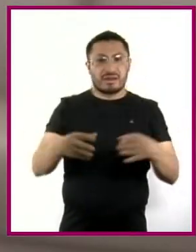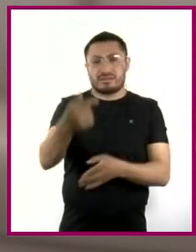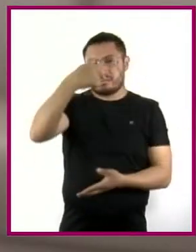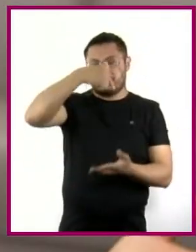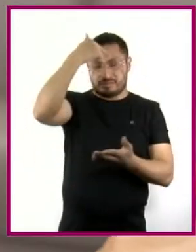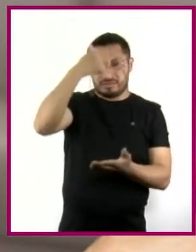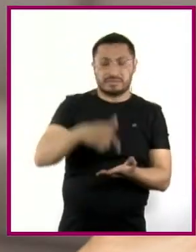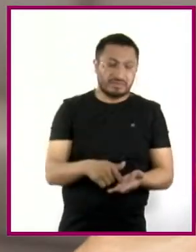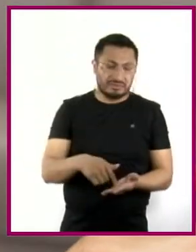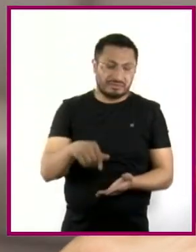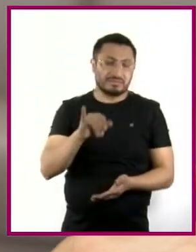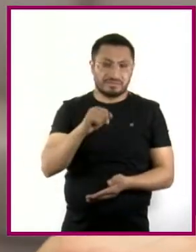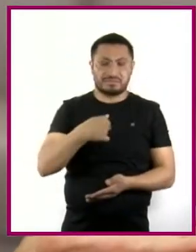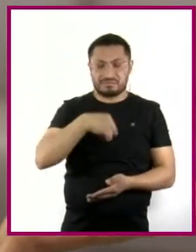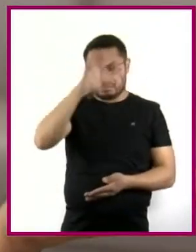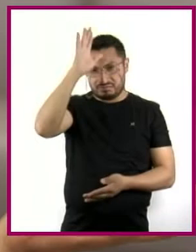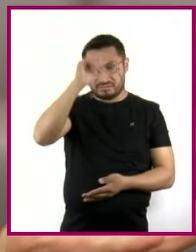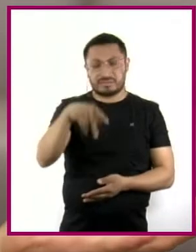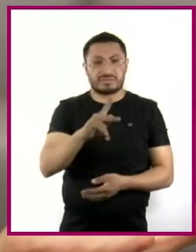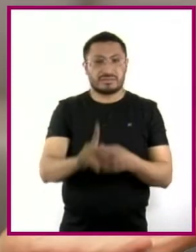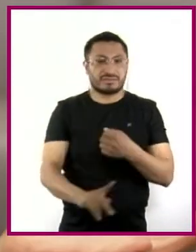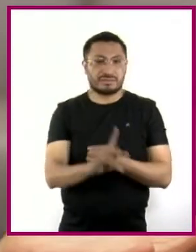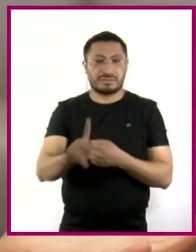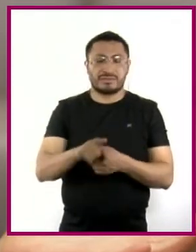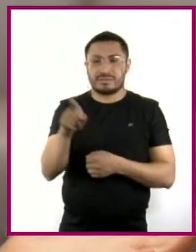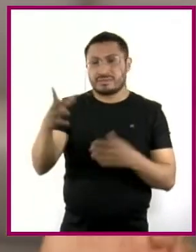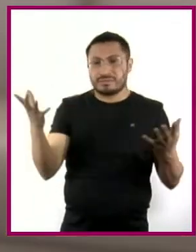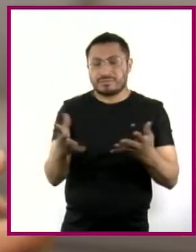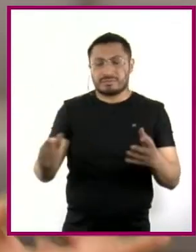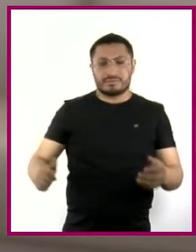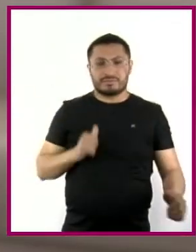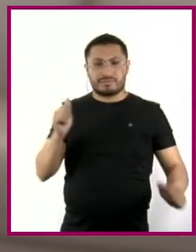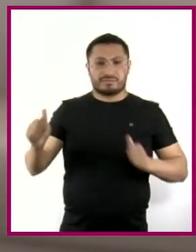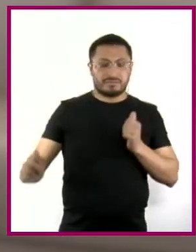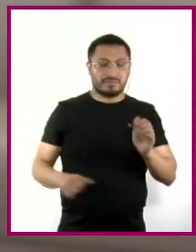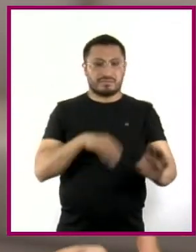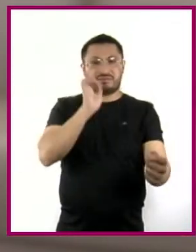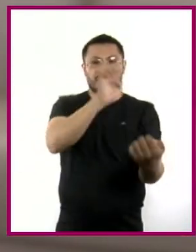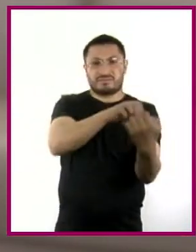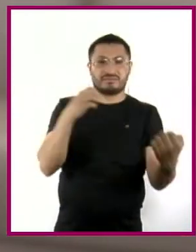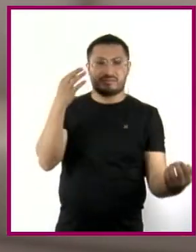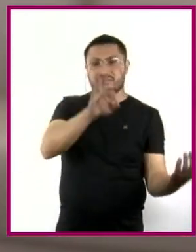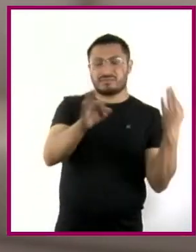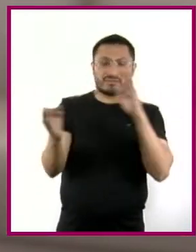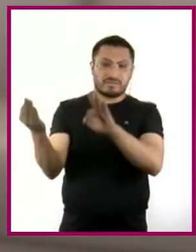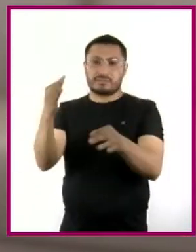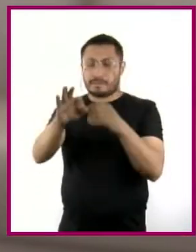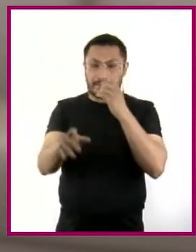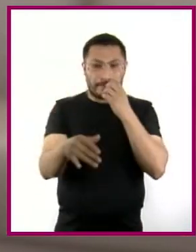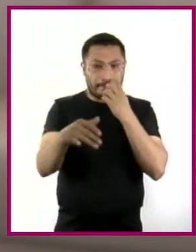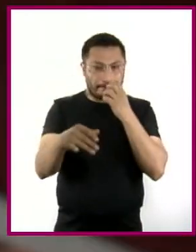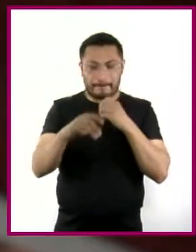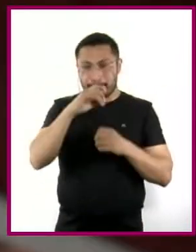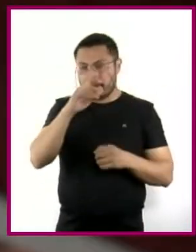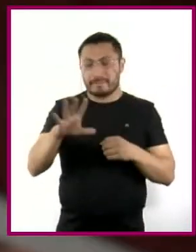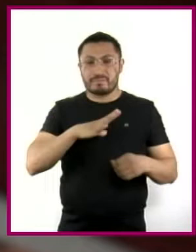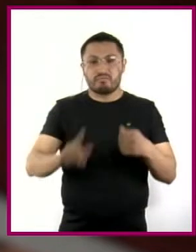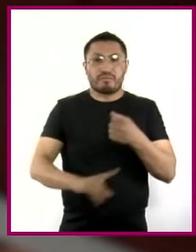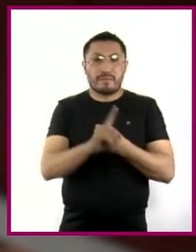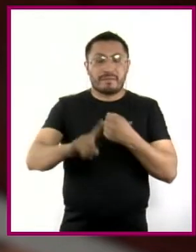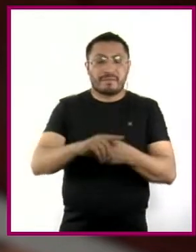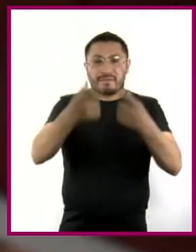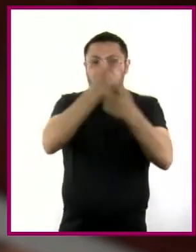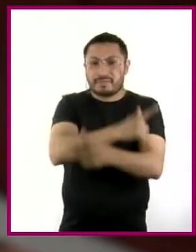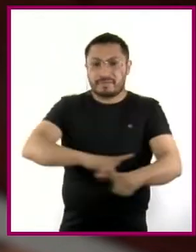acuerdo. El problema es que lo hace aprovechándose de los otros, y al traicionarlos, los pone en riesgo de perder la libertad. Sí, y